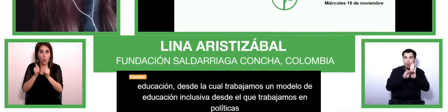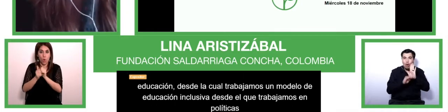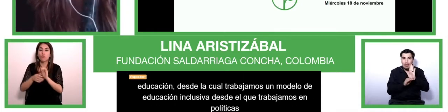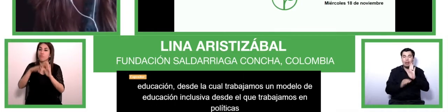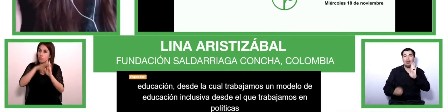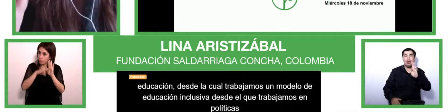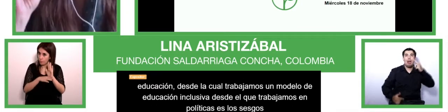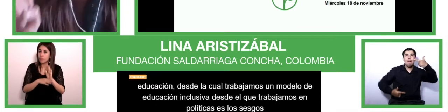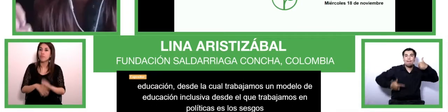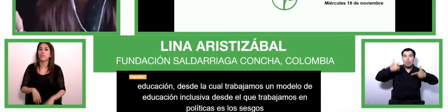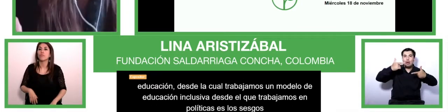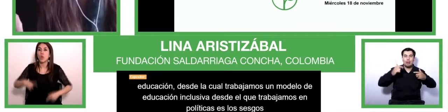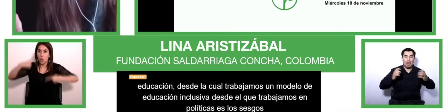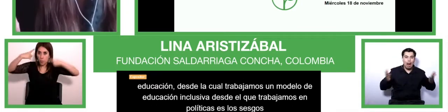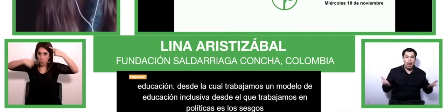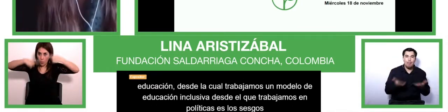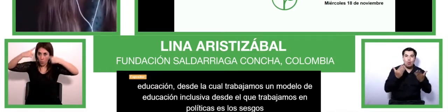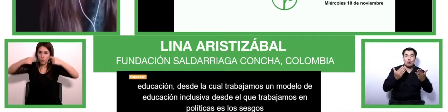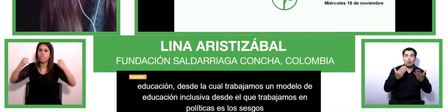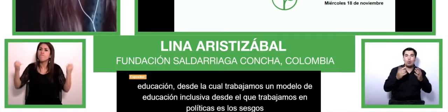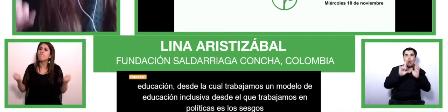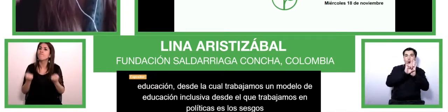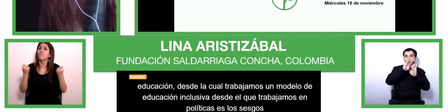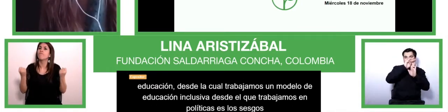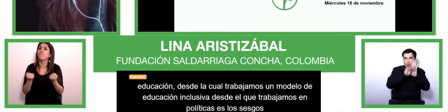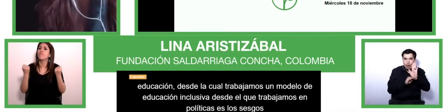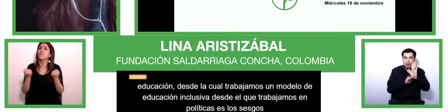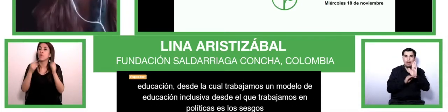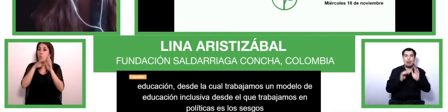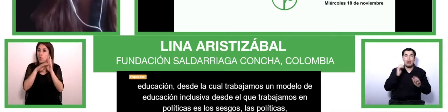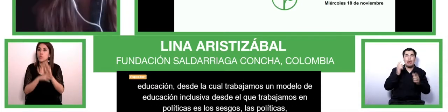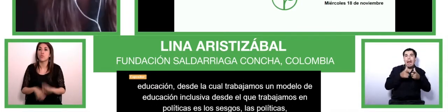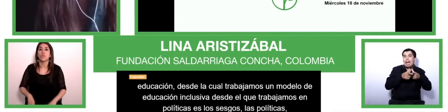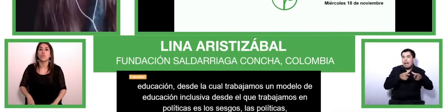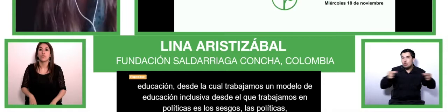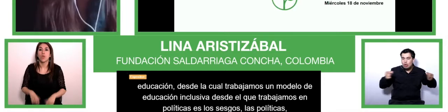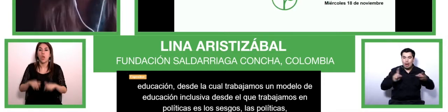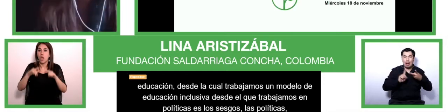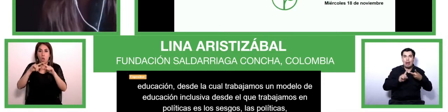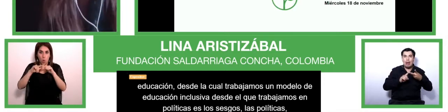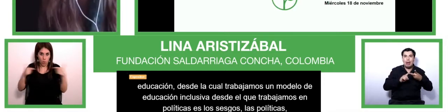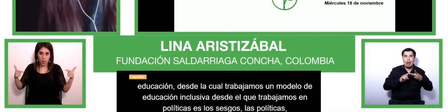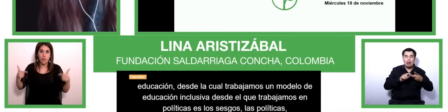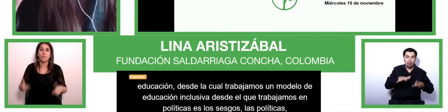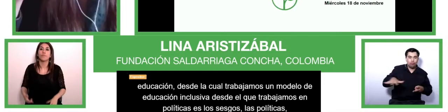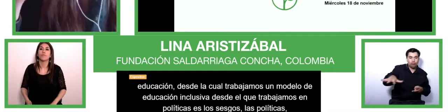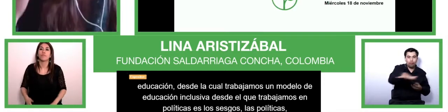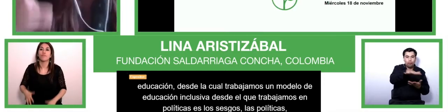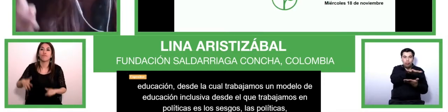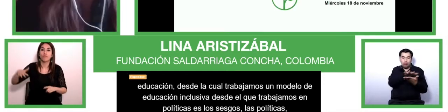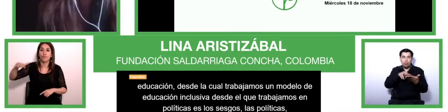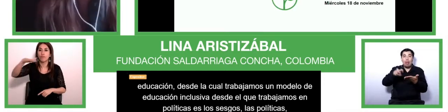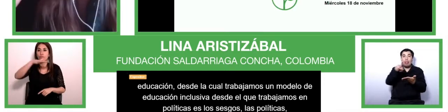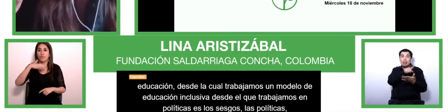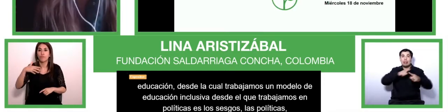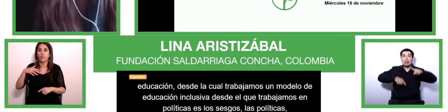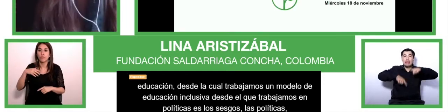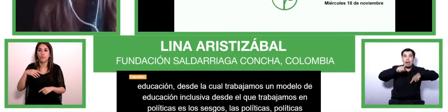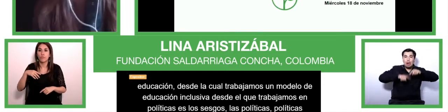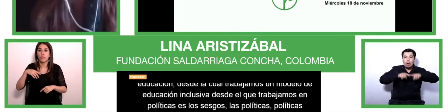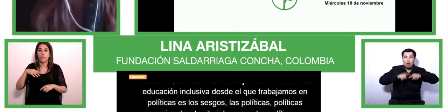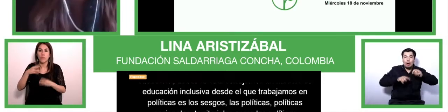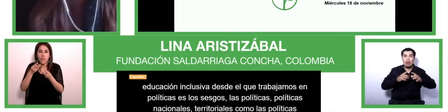educación inclusiva, en el fomento a las políticas, tanto políticas nacionales, territoriales, como las políticas de